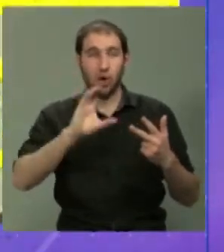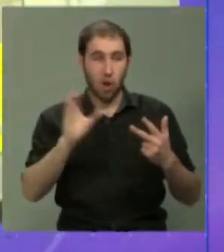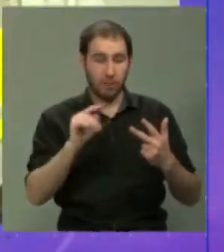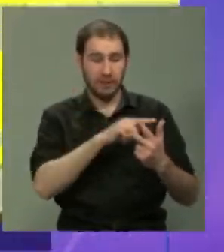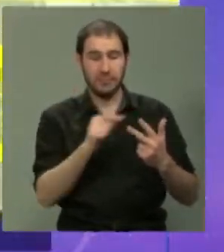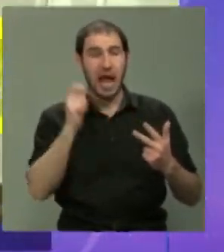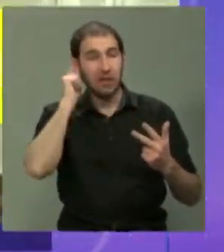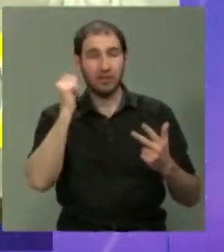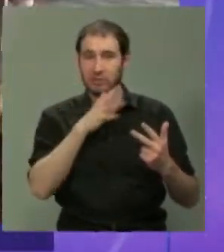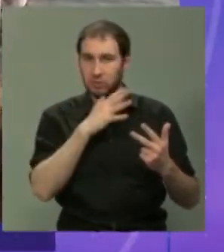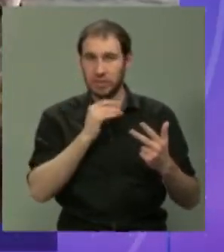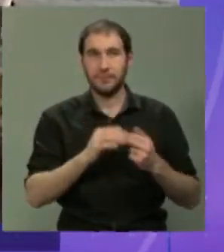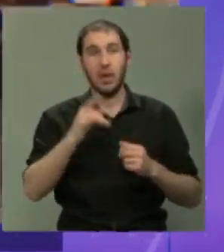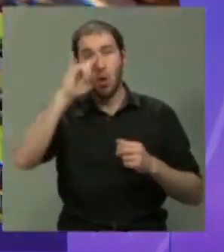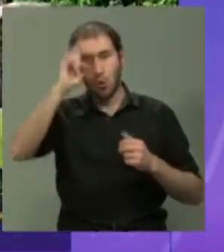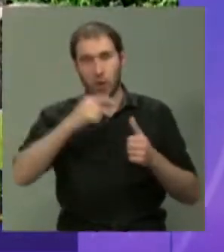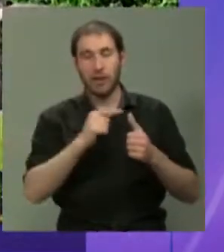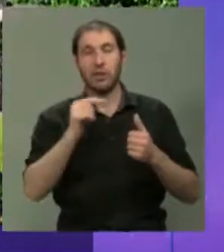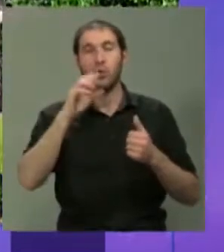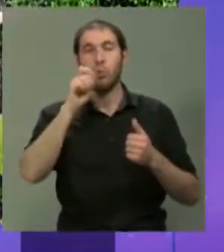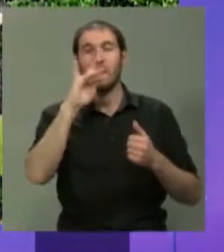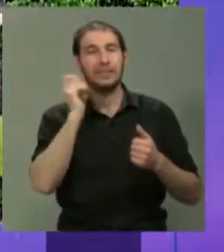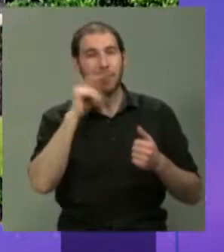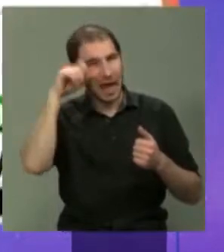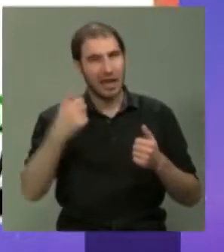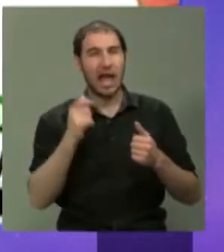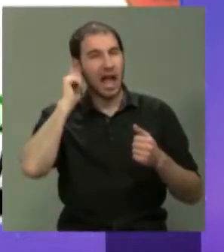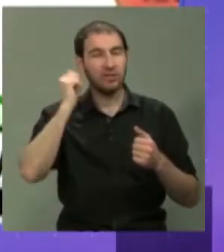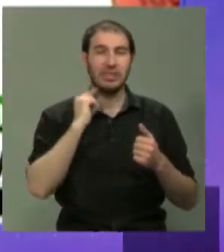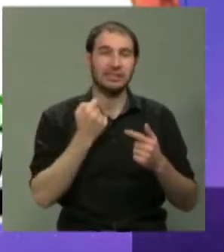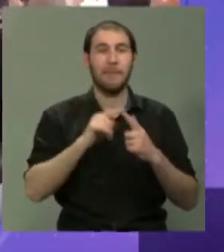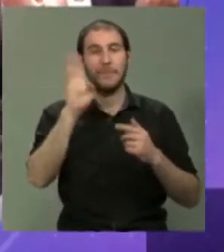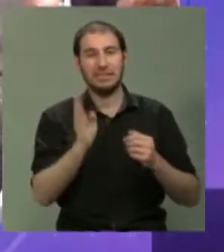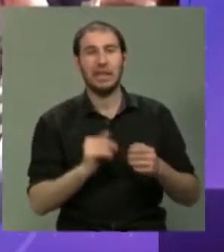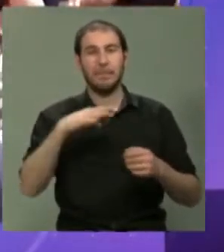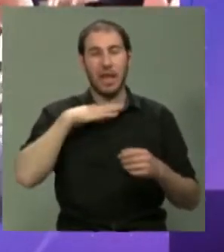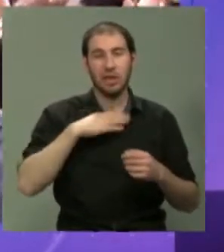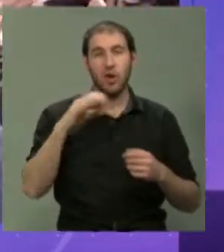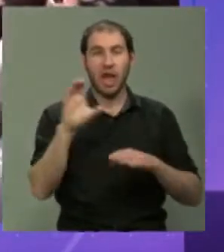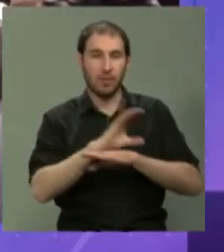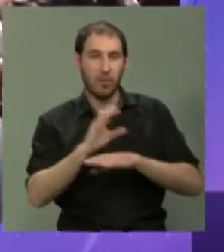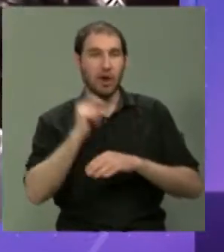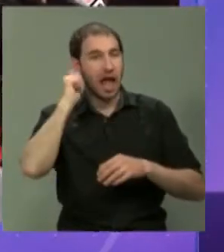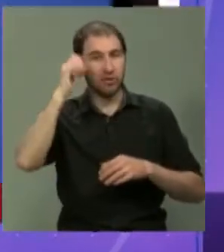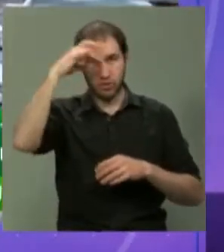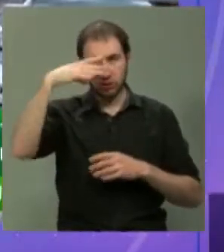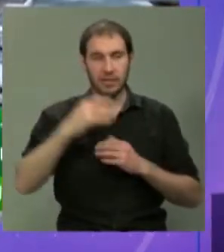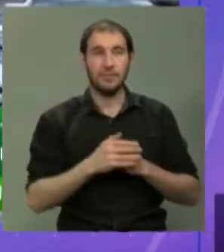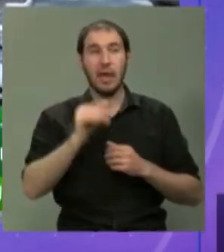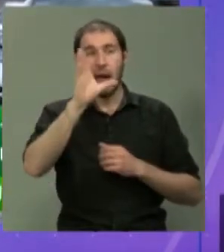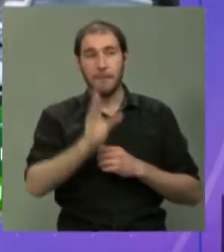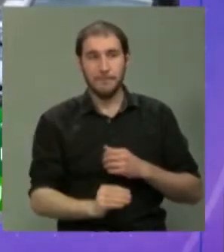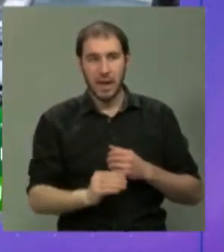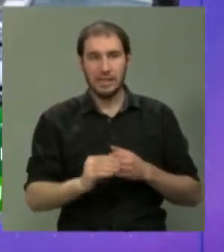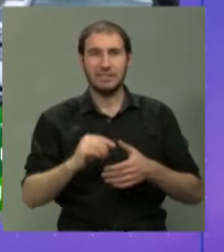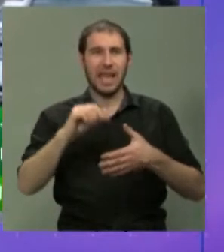Colombia a los 14, Uruguay y Guatemala a los 13, Brasil, México, Ecuador a los 12 Y el país